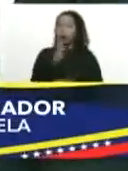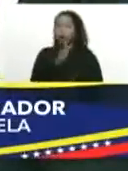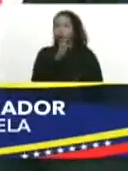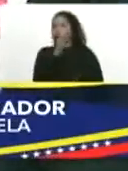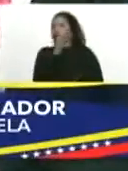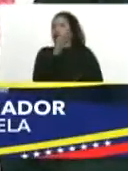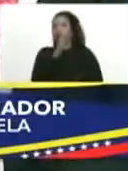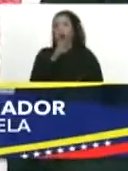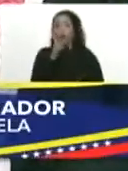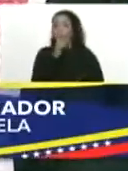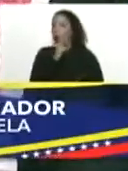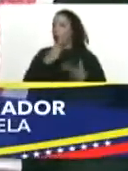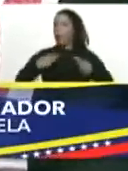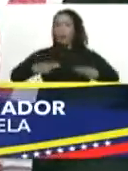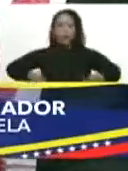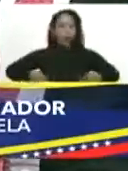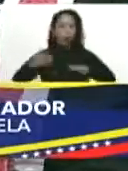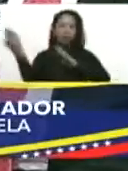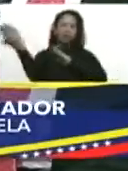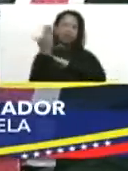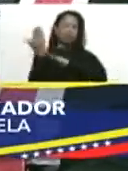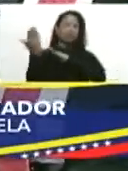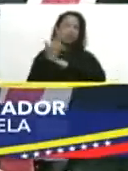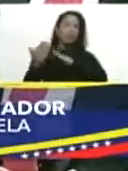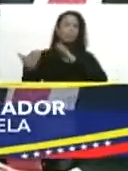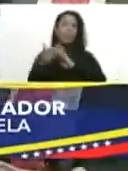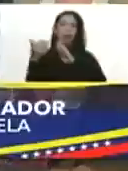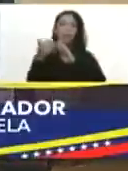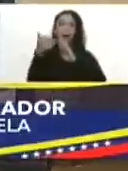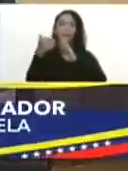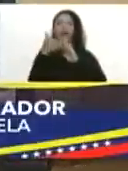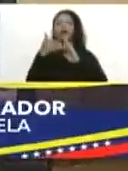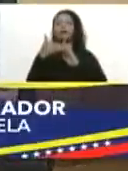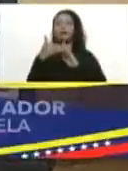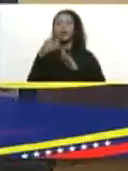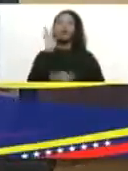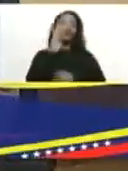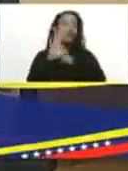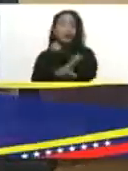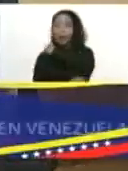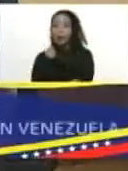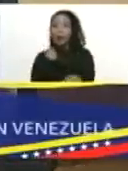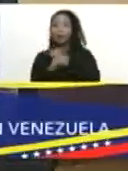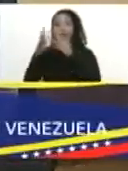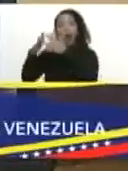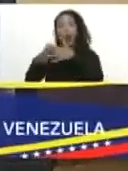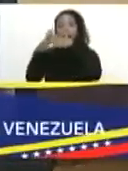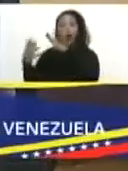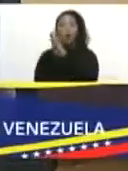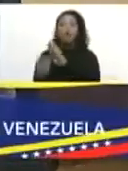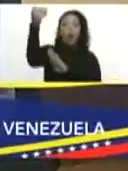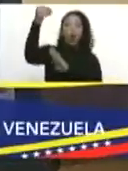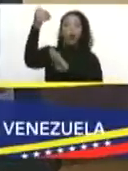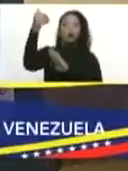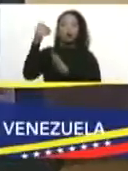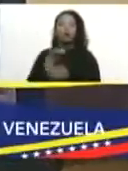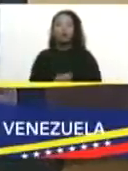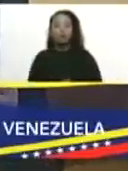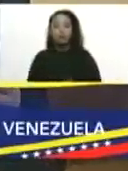e inhumanas sanciones unilaterales, ilegales de los Estados Unidos y el